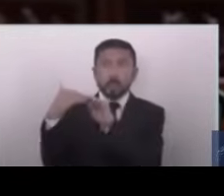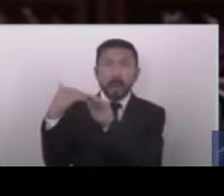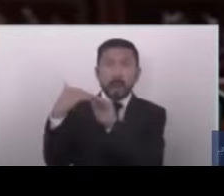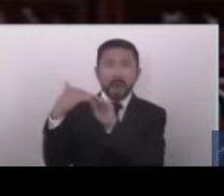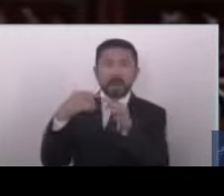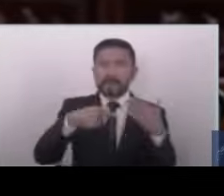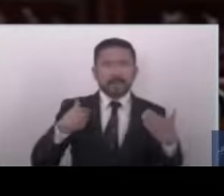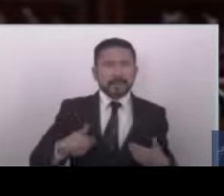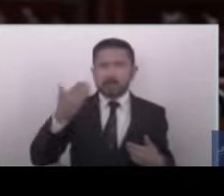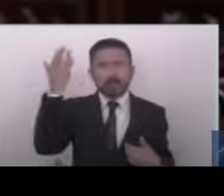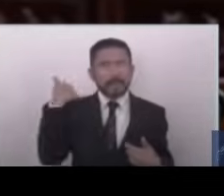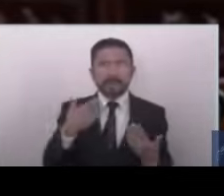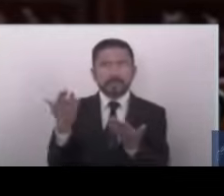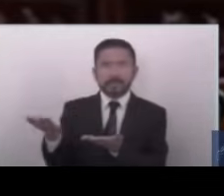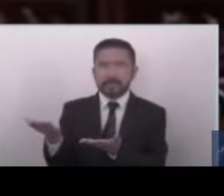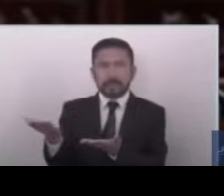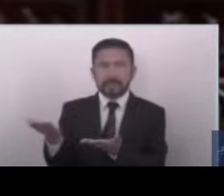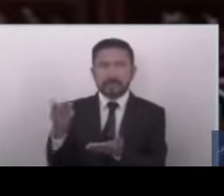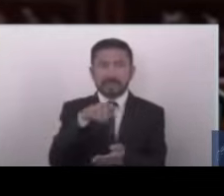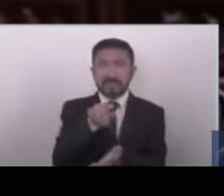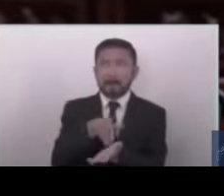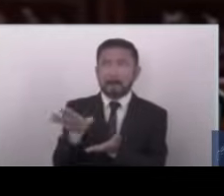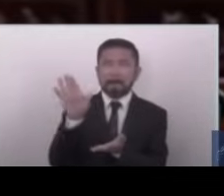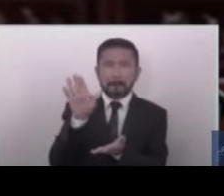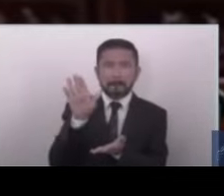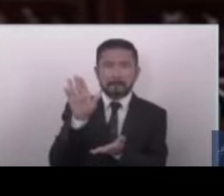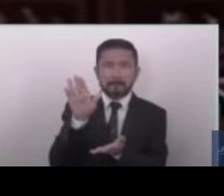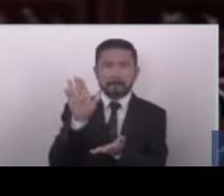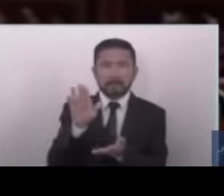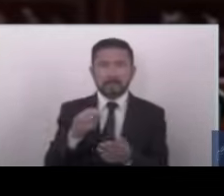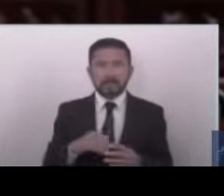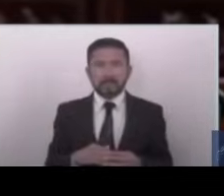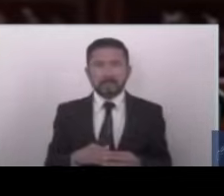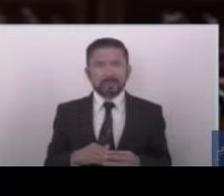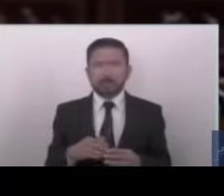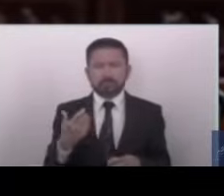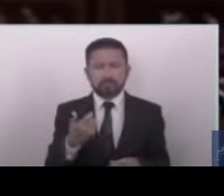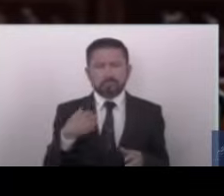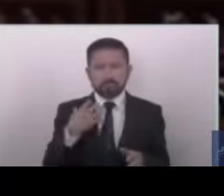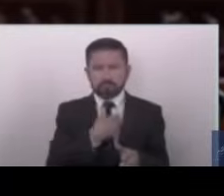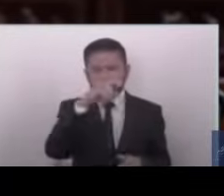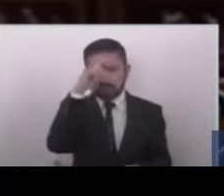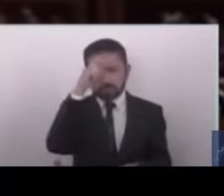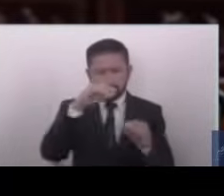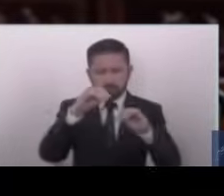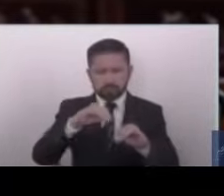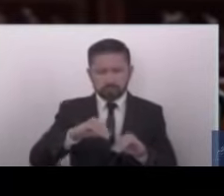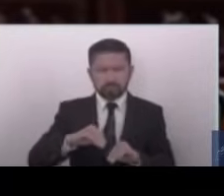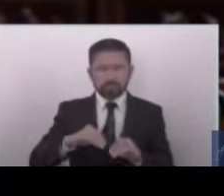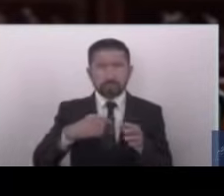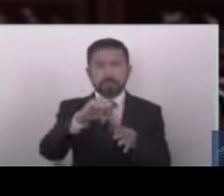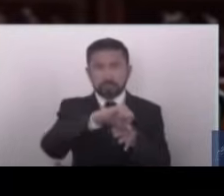fueron negados después de haberlos expulsado se ha legislado ahora para ellos se ha saldado